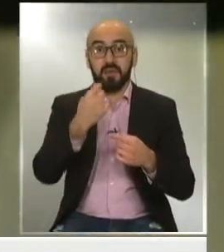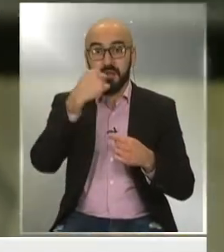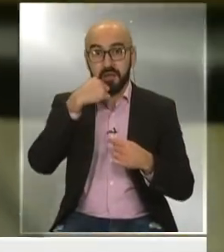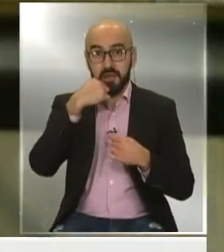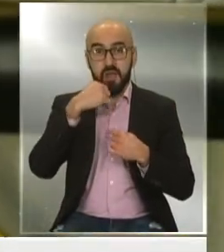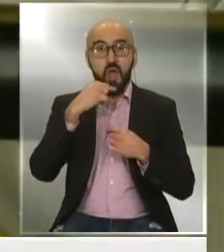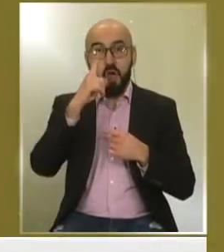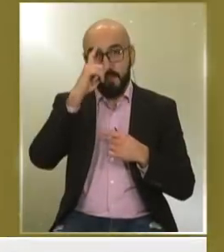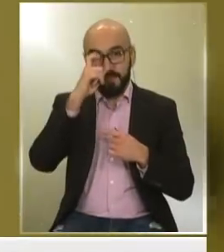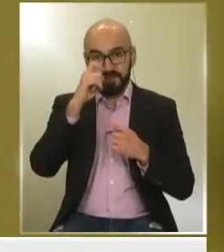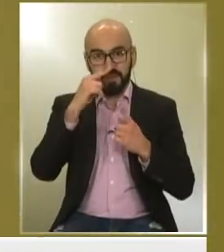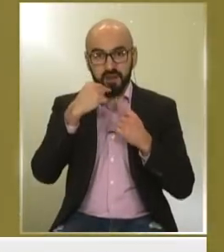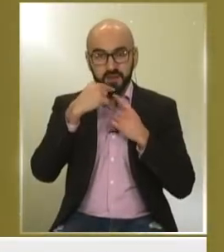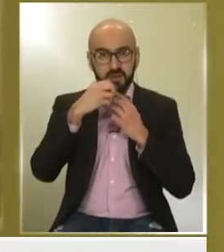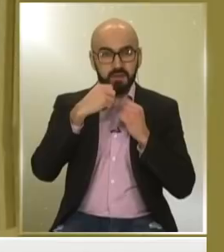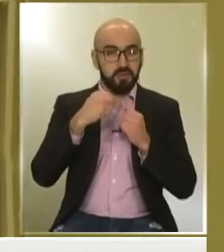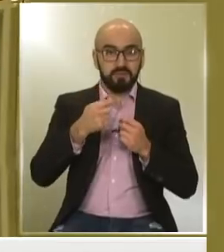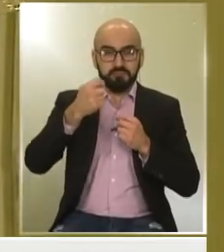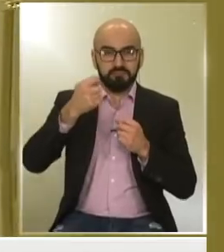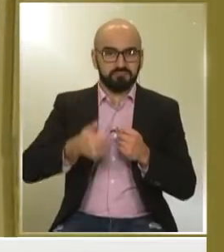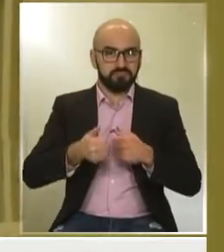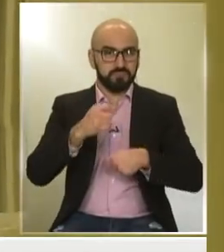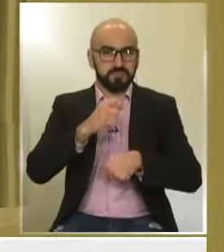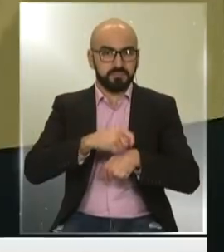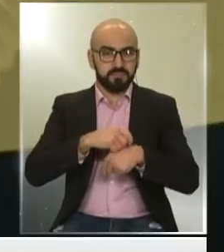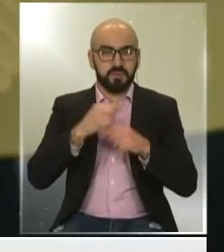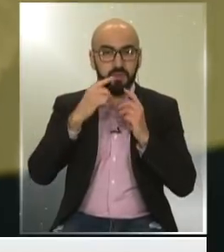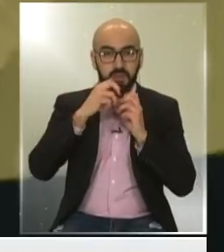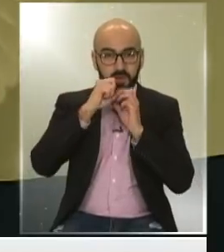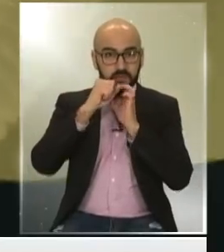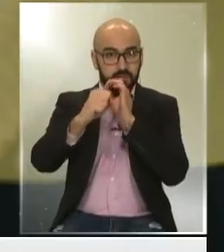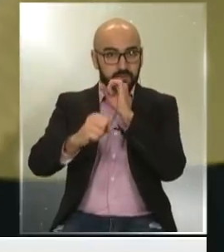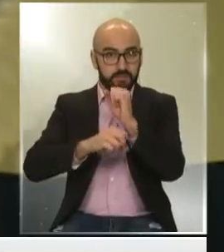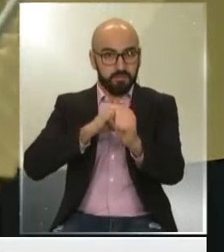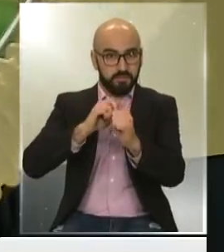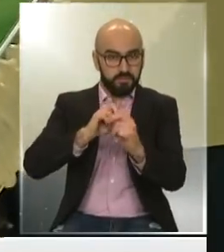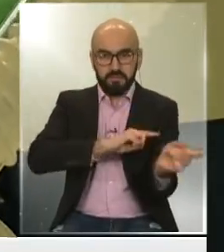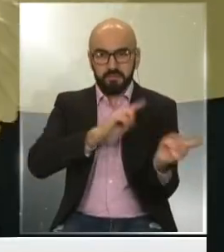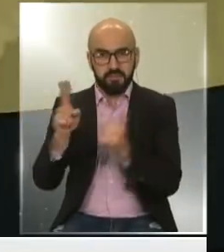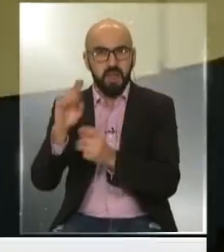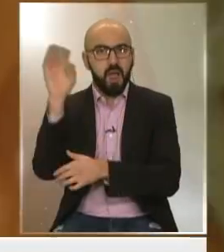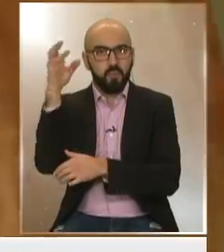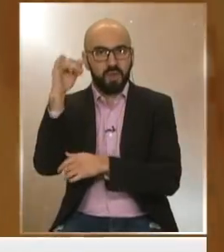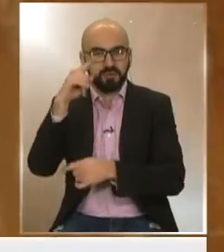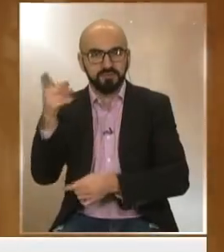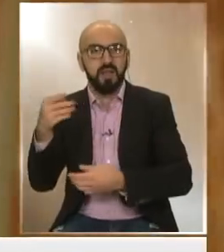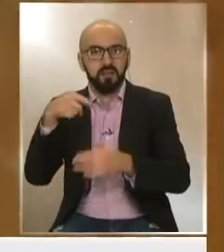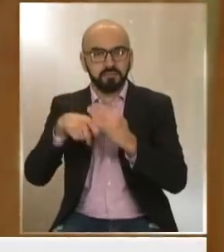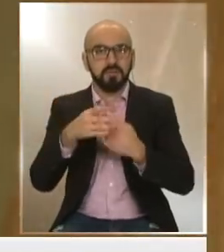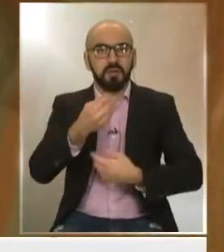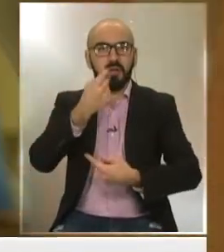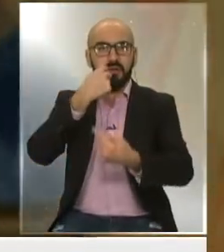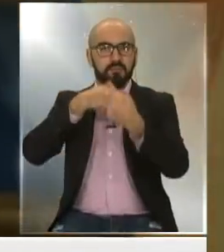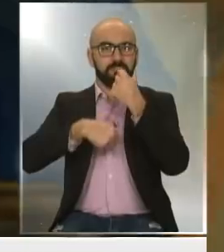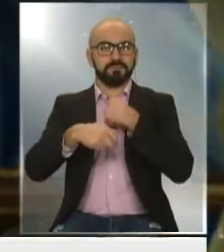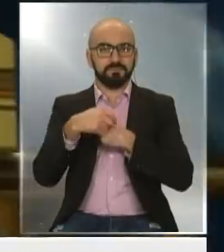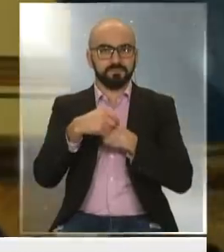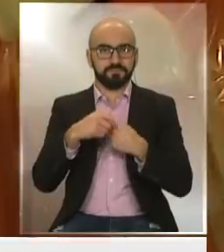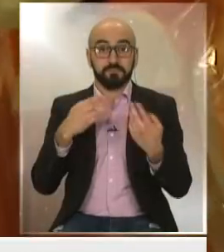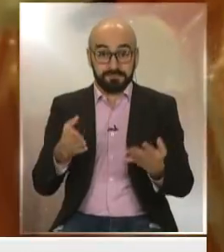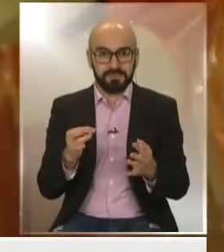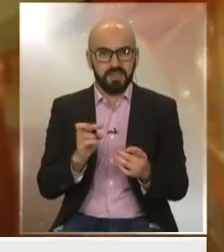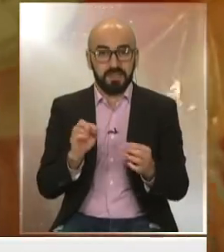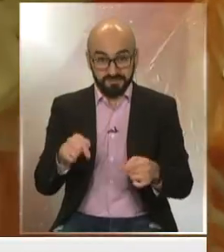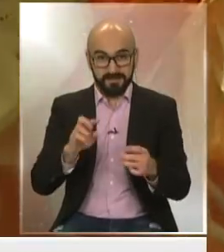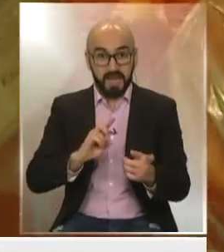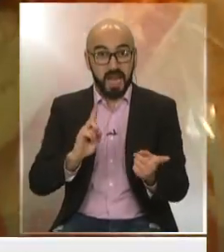y conectarlo en cosa de segundos al ventilador de la ambulancia. Y muchas veces en esos cambios es